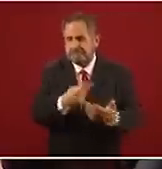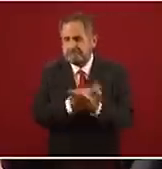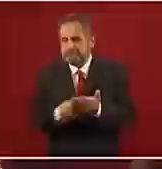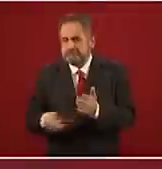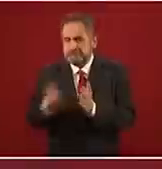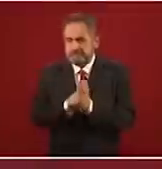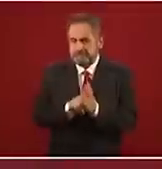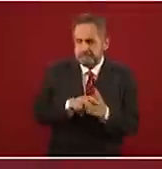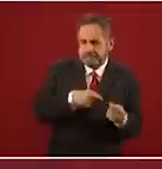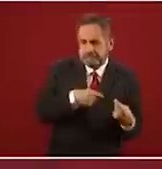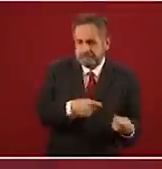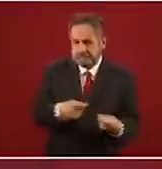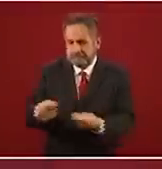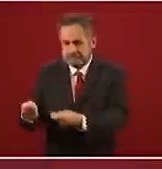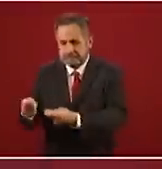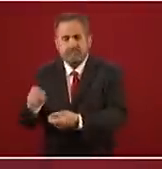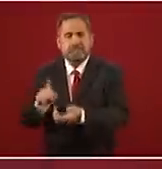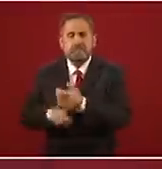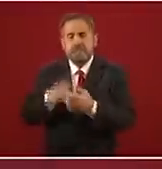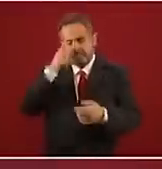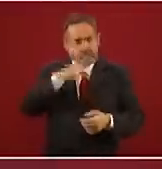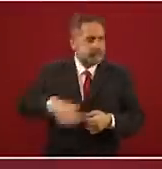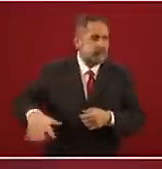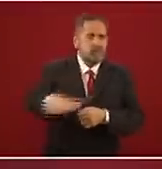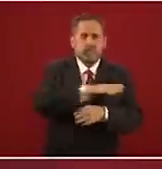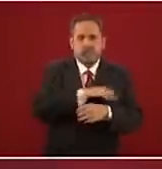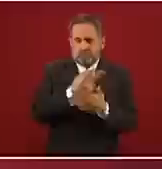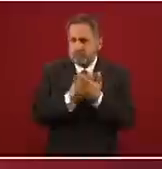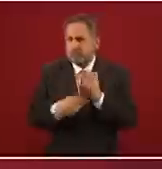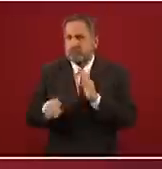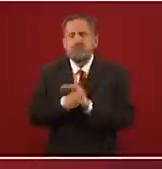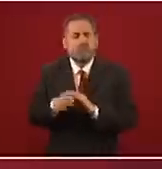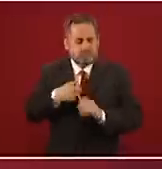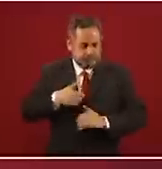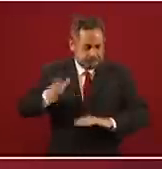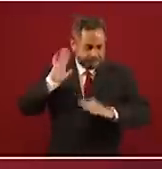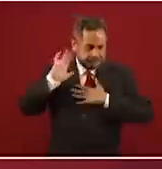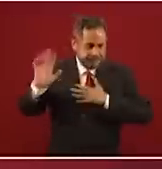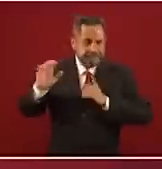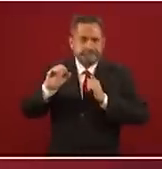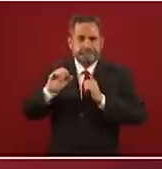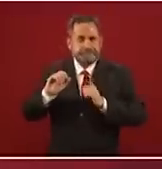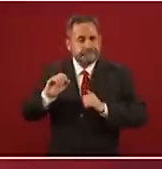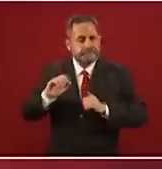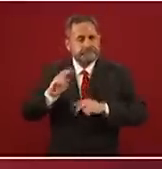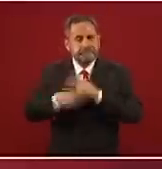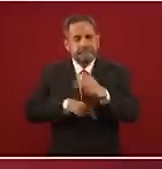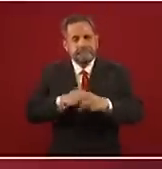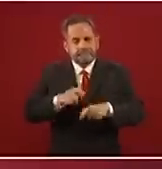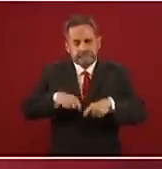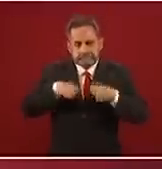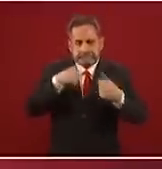programa de regularización, de basificación, hecho el compromiso que